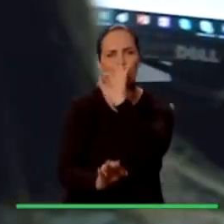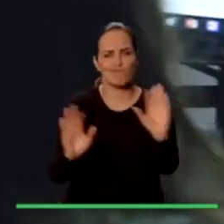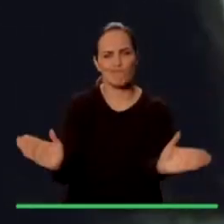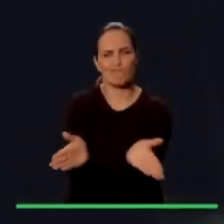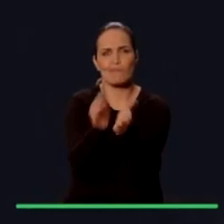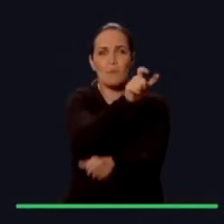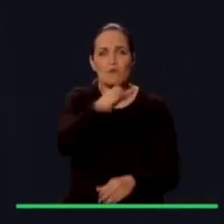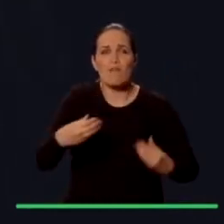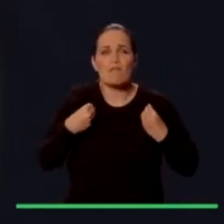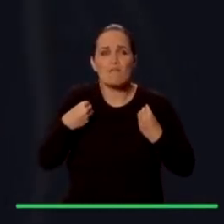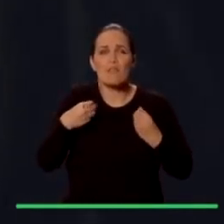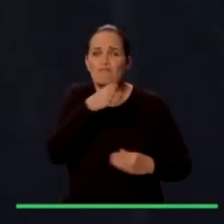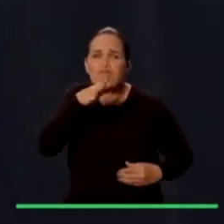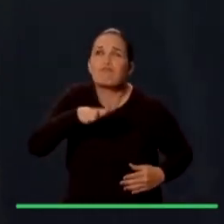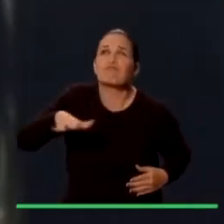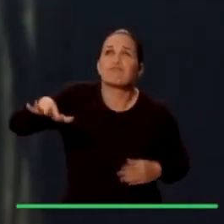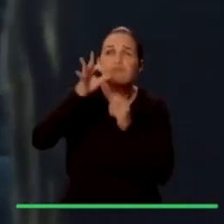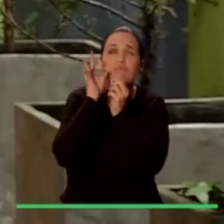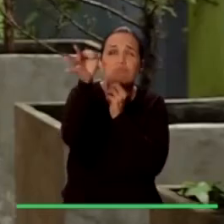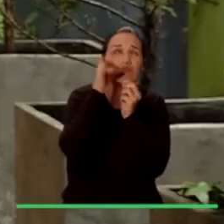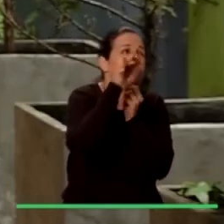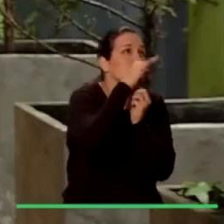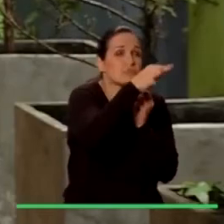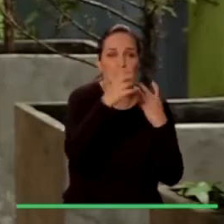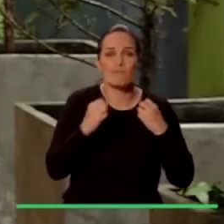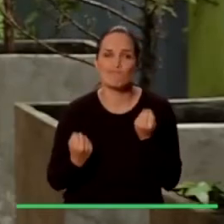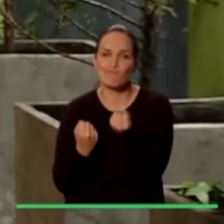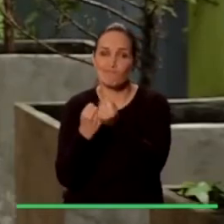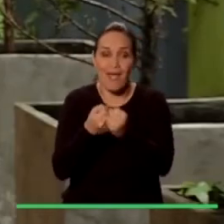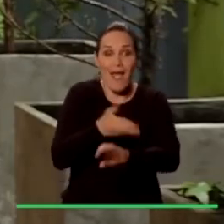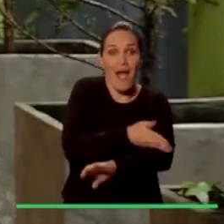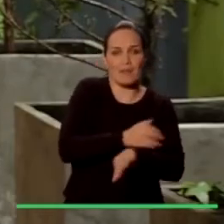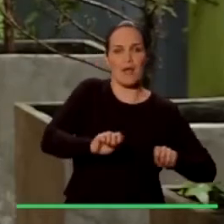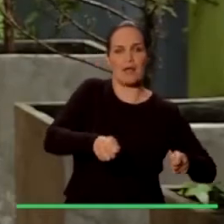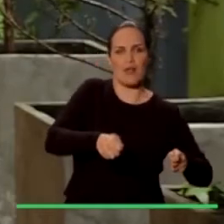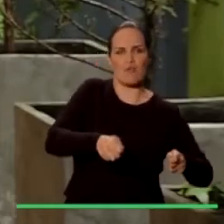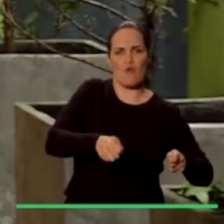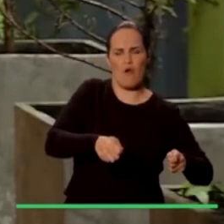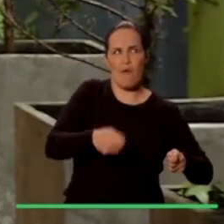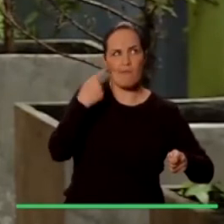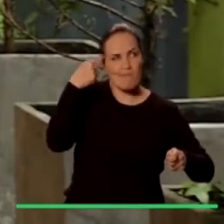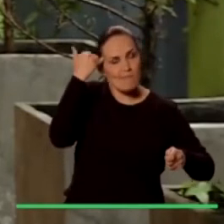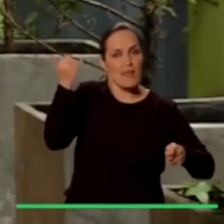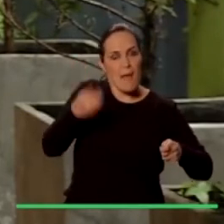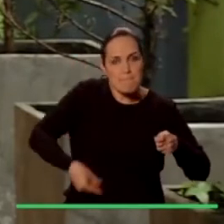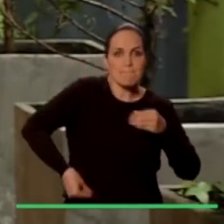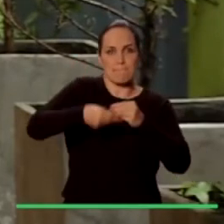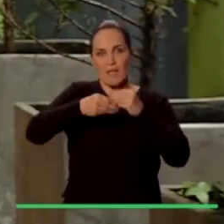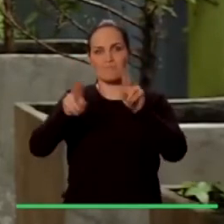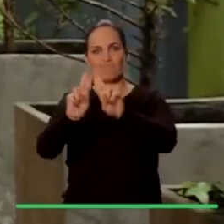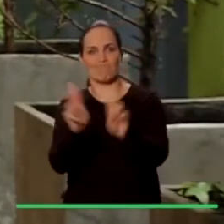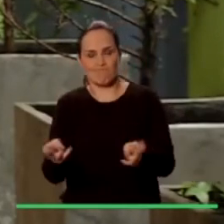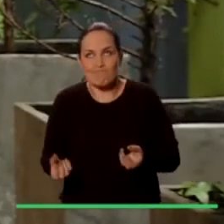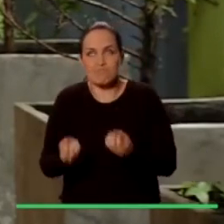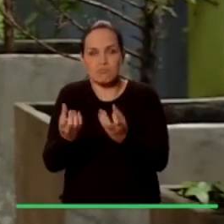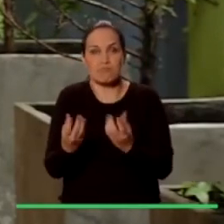campesinado colombiano, de todos nuestros habitantes rurales, antes a través de la radio y ahora a través de los medios digitales, pero